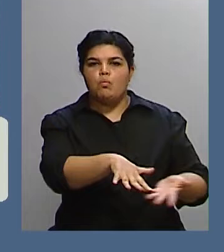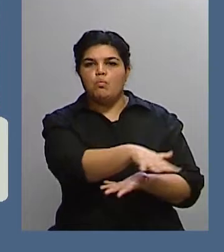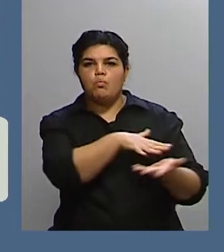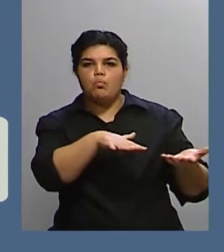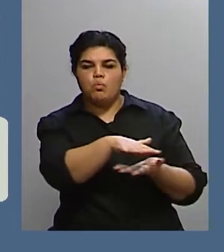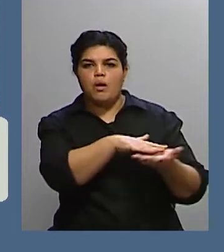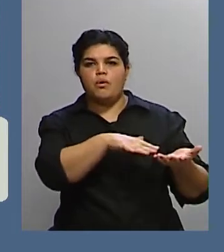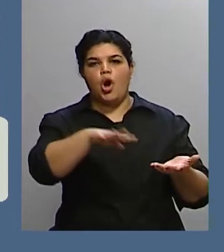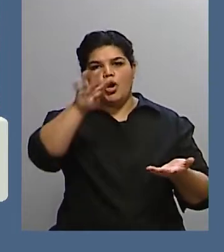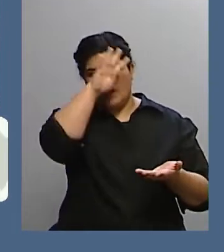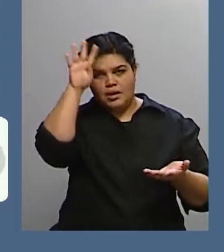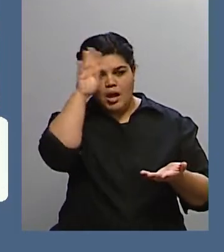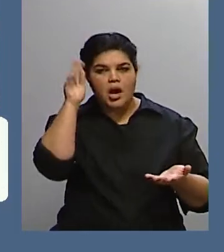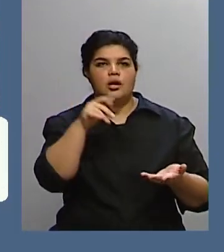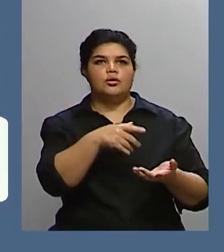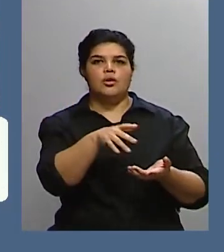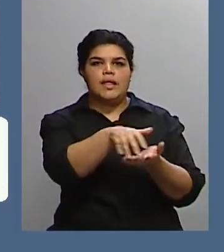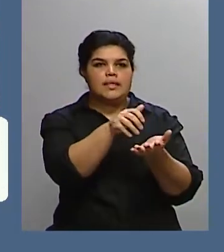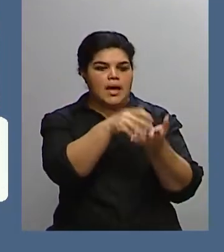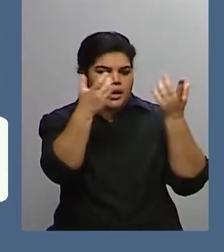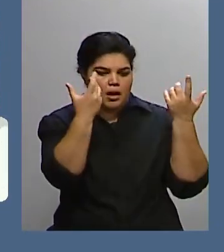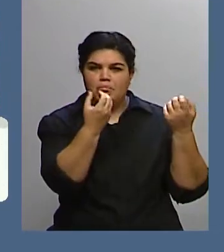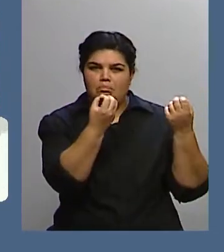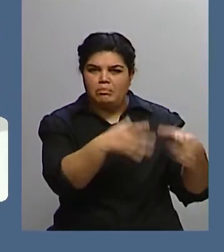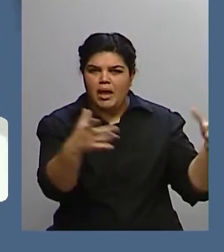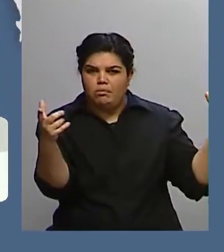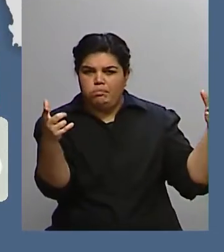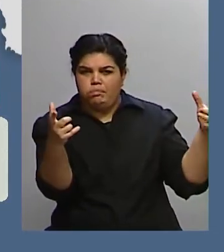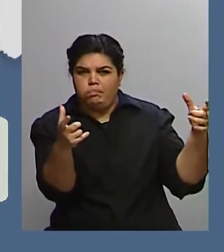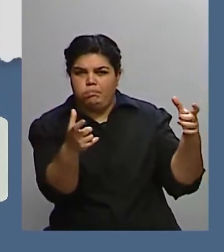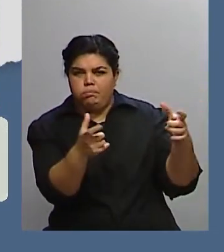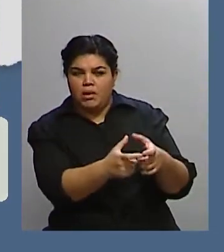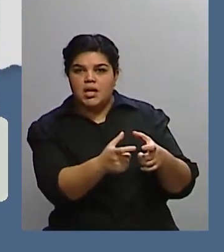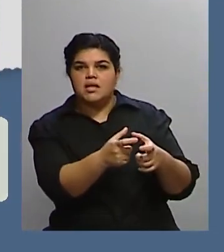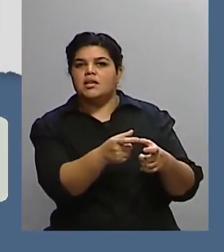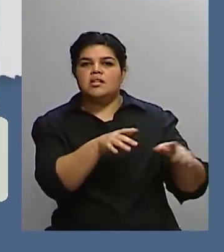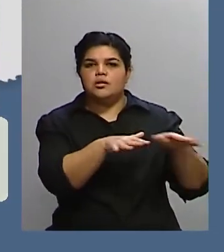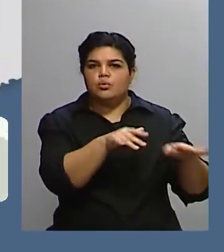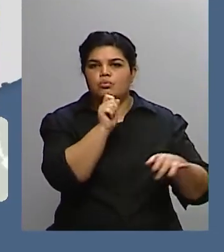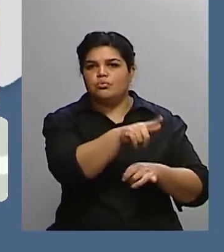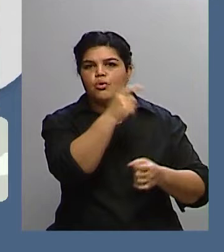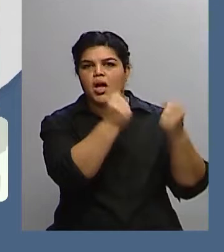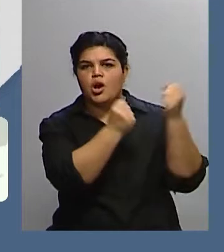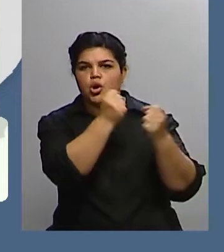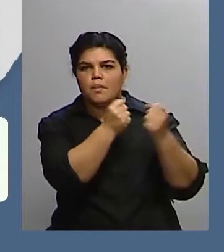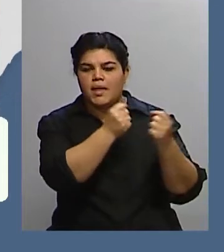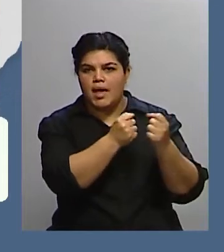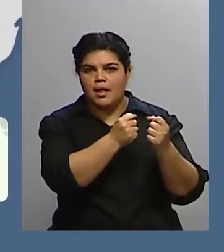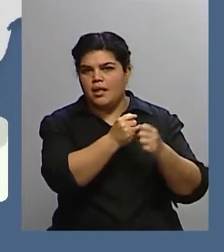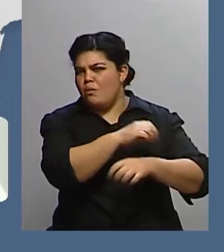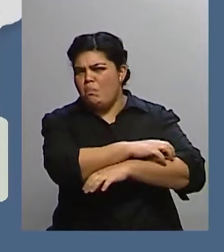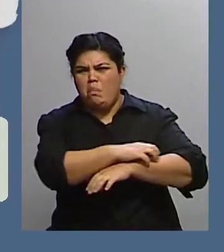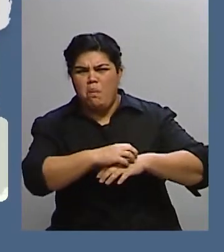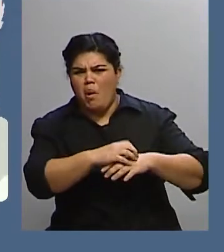vecino país, pérdida del territorio, la situación social y económica que cambia, uno entiende que debe tener algún tipo de contención